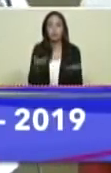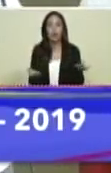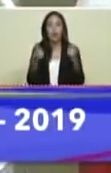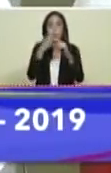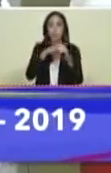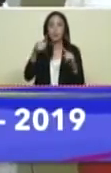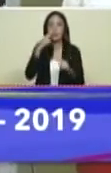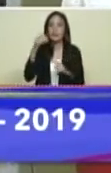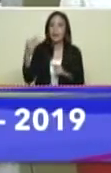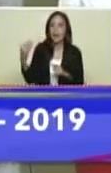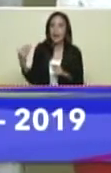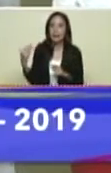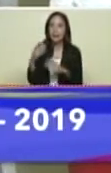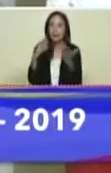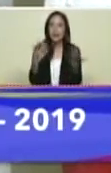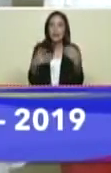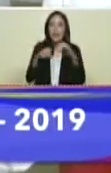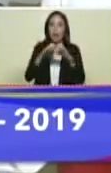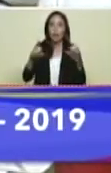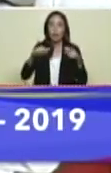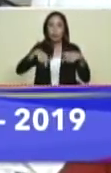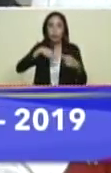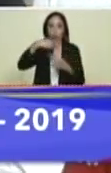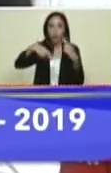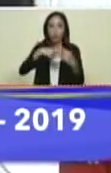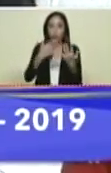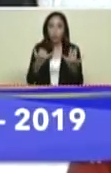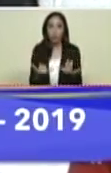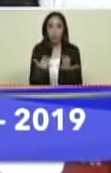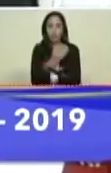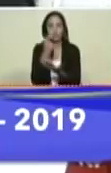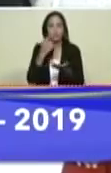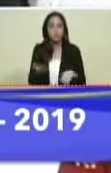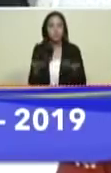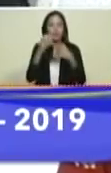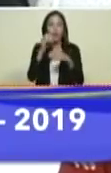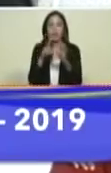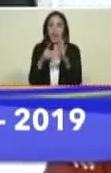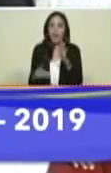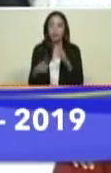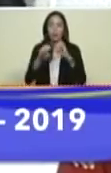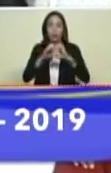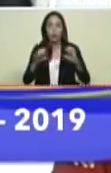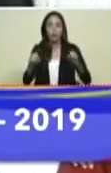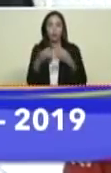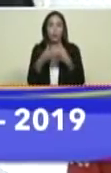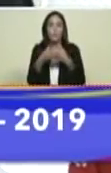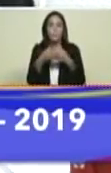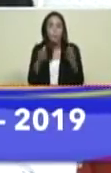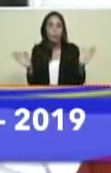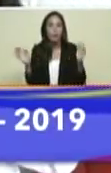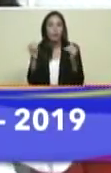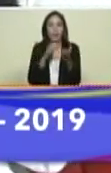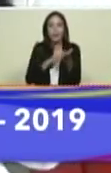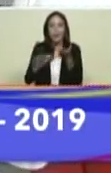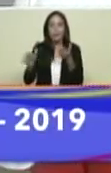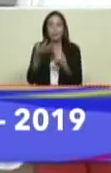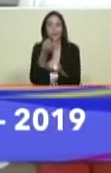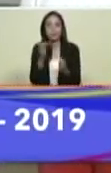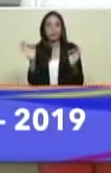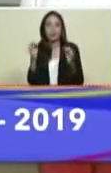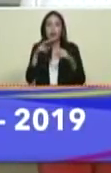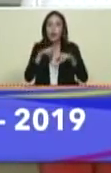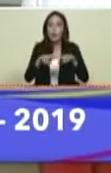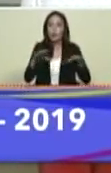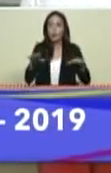diferencia en la educación, en la revolución bolivariana, garantizar el derecho a la educación pública, gratuita, para todos los niños